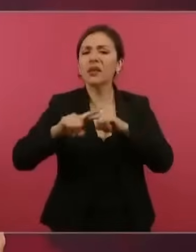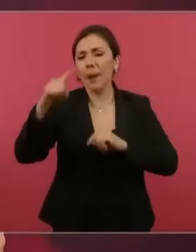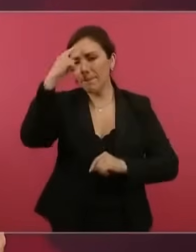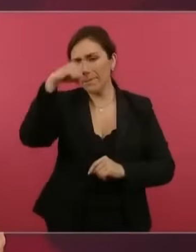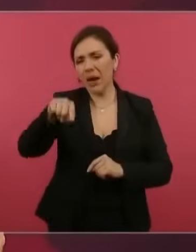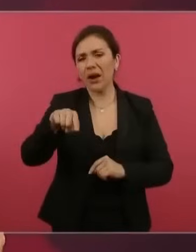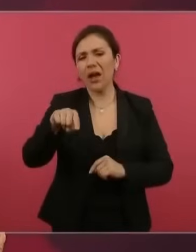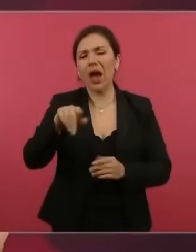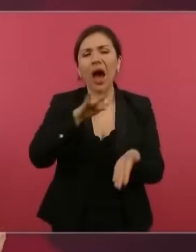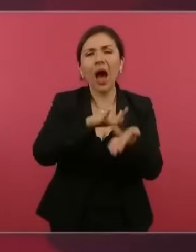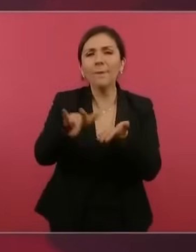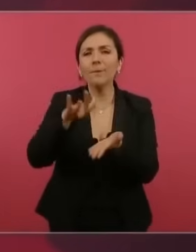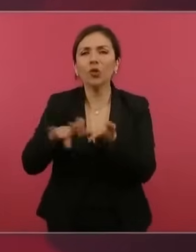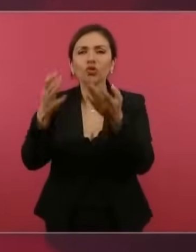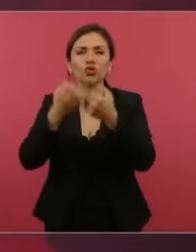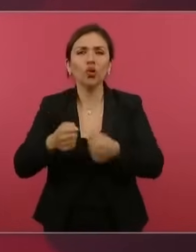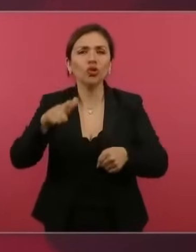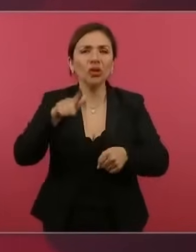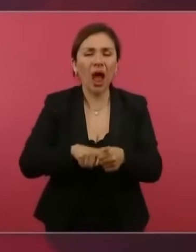sociales,